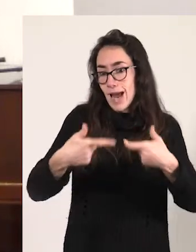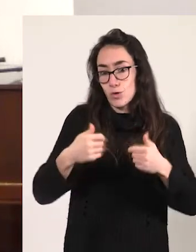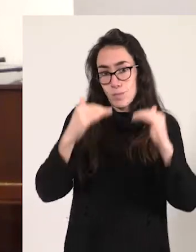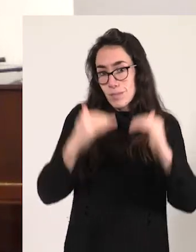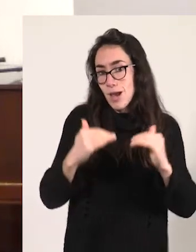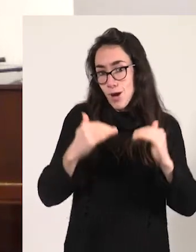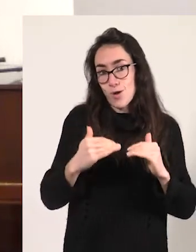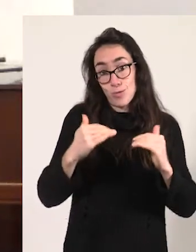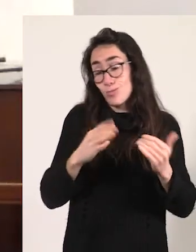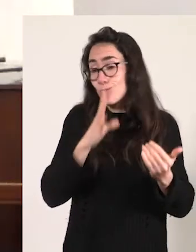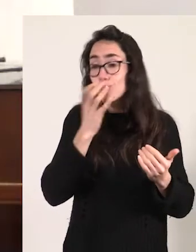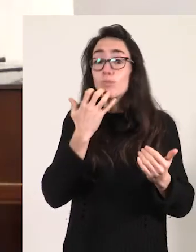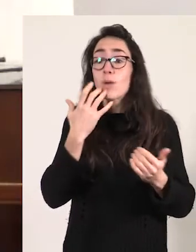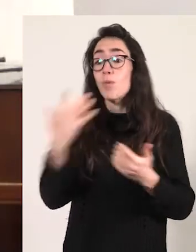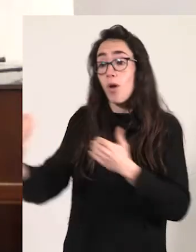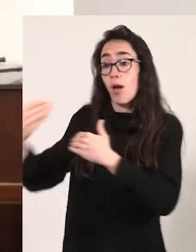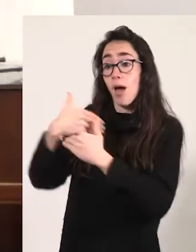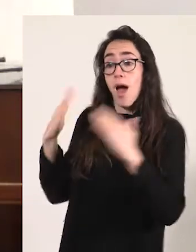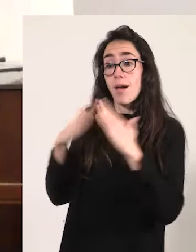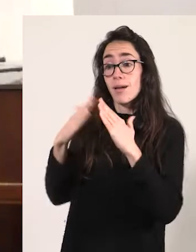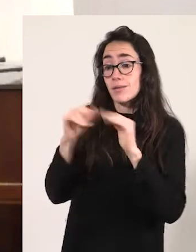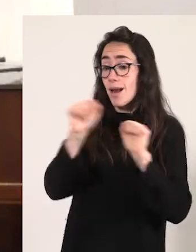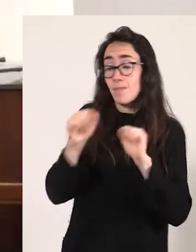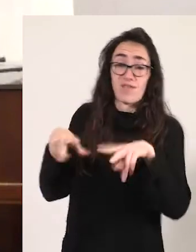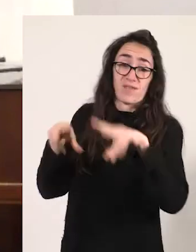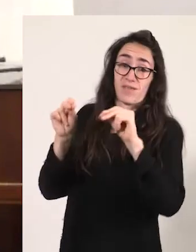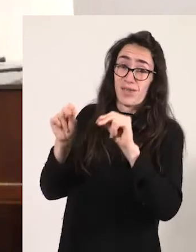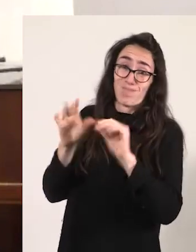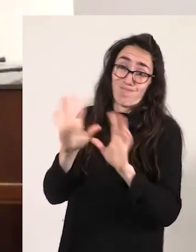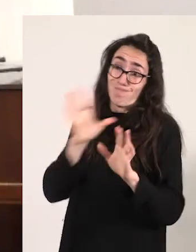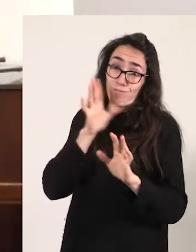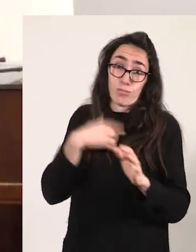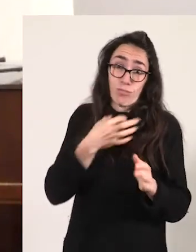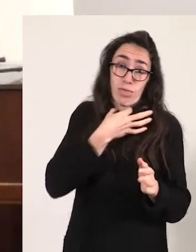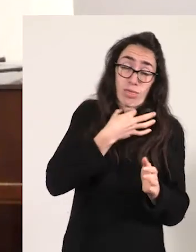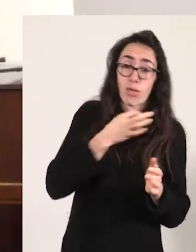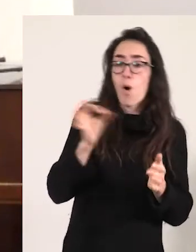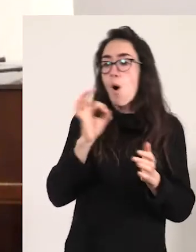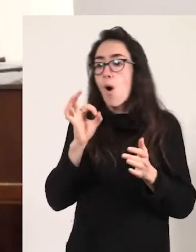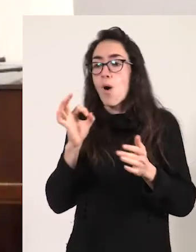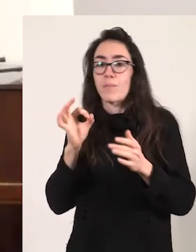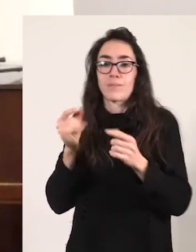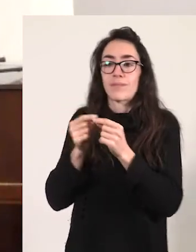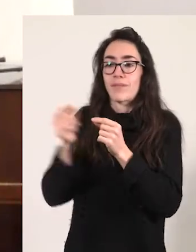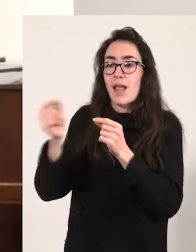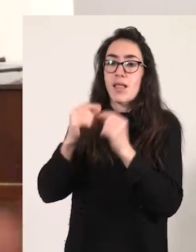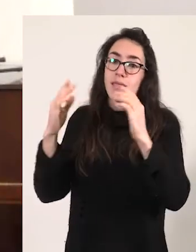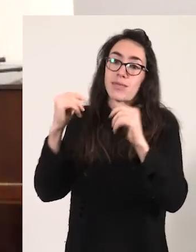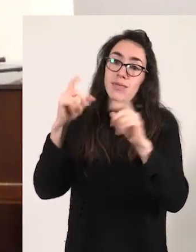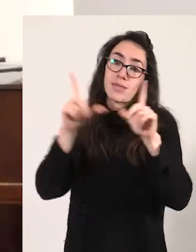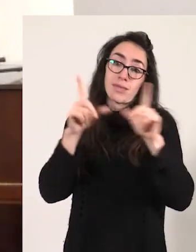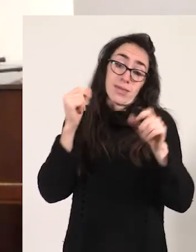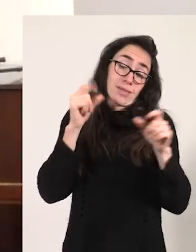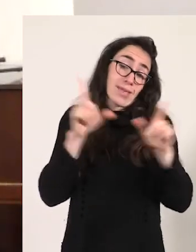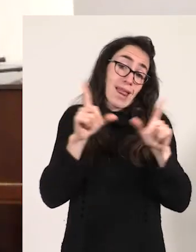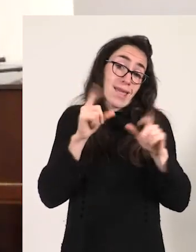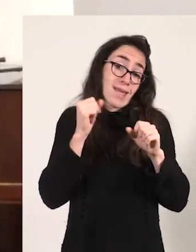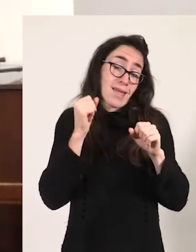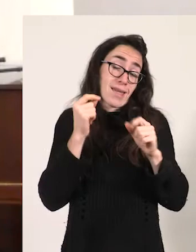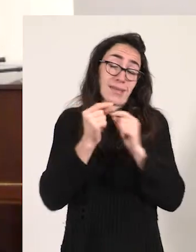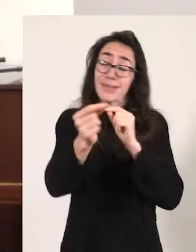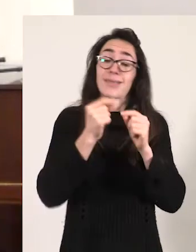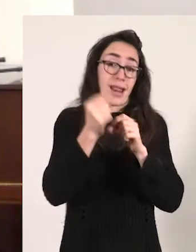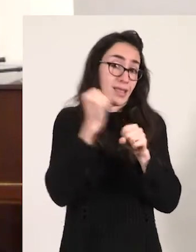consideradas como lujo, como puede ser una persona que limpie tu casa o una persona que se encargue de los cuidados, si tú estás teletrabajando ya puedes encargarte tú de ese